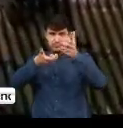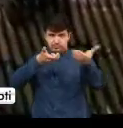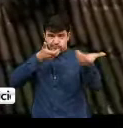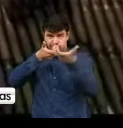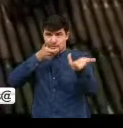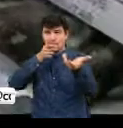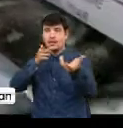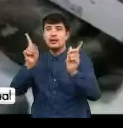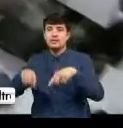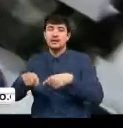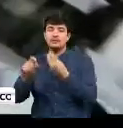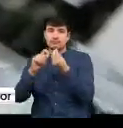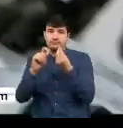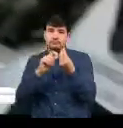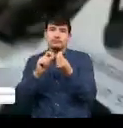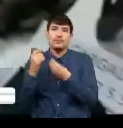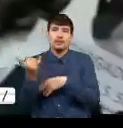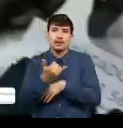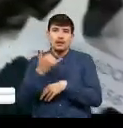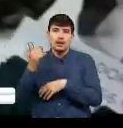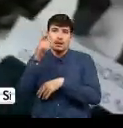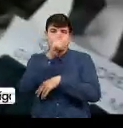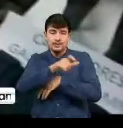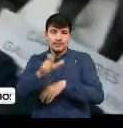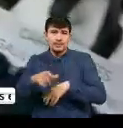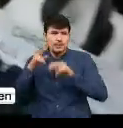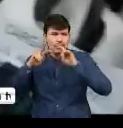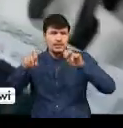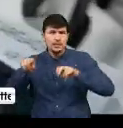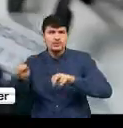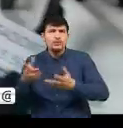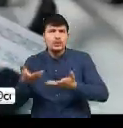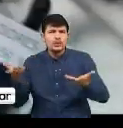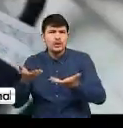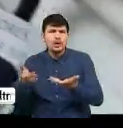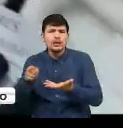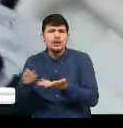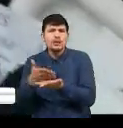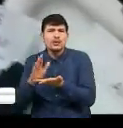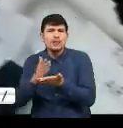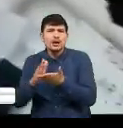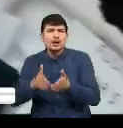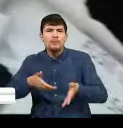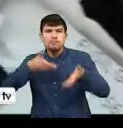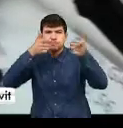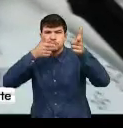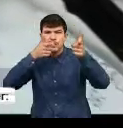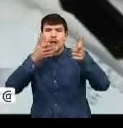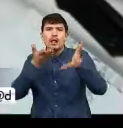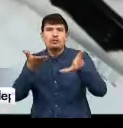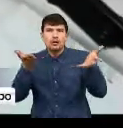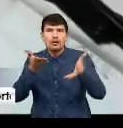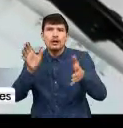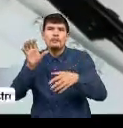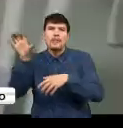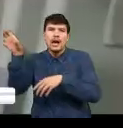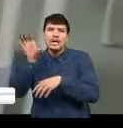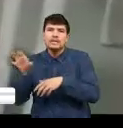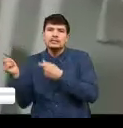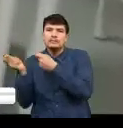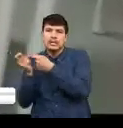alucinógenos las autoridades investigan la procedencia de estos fusiles que posiblemente provenían de algún país vecino